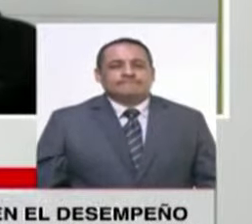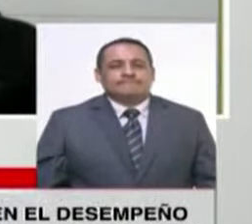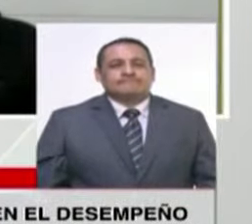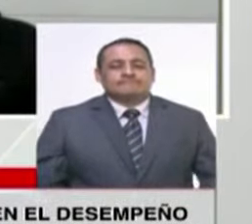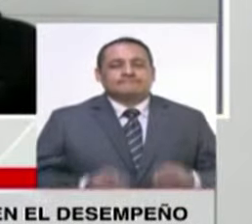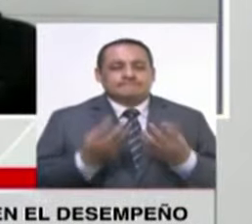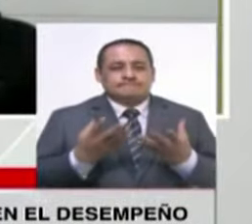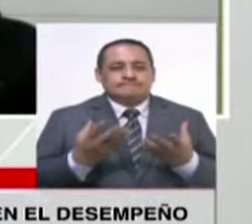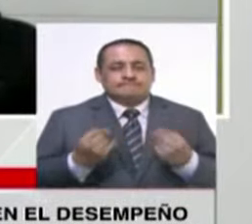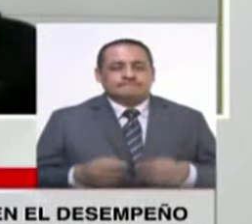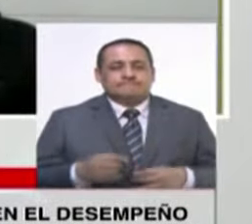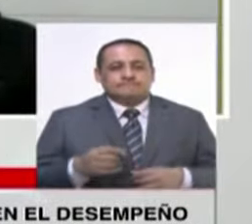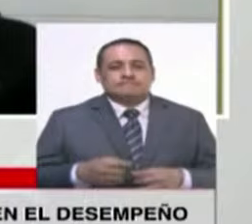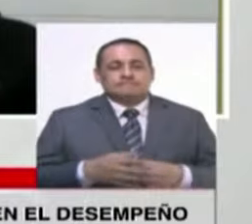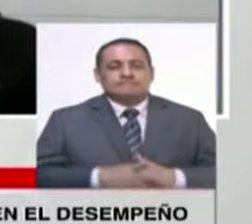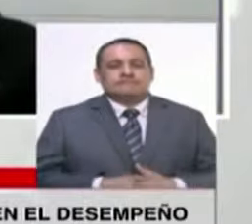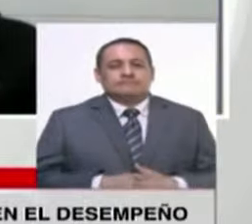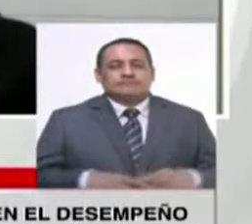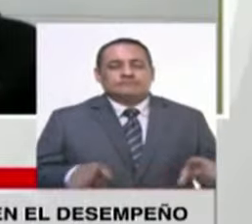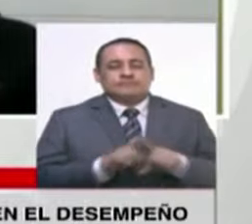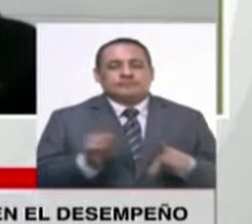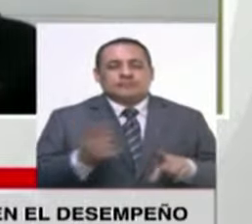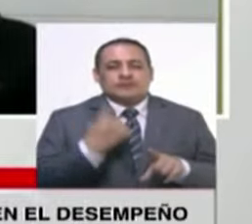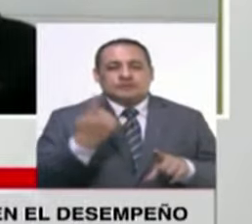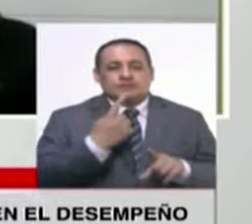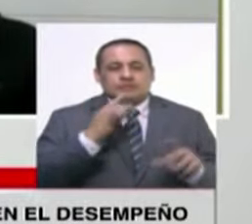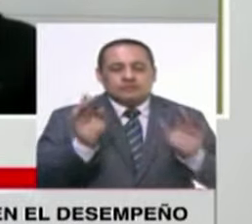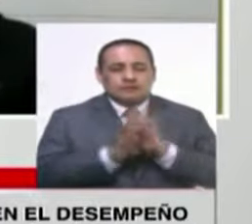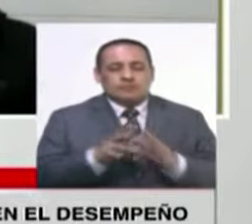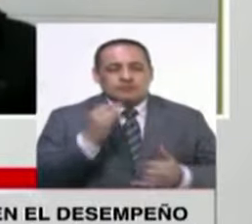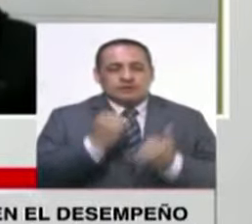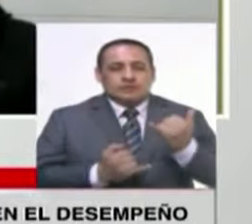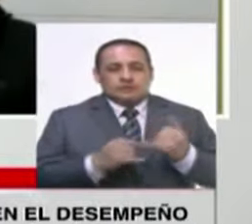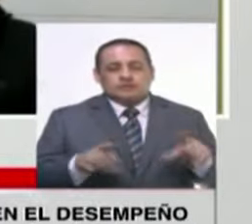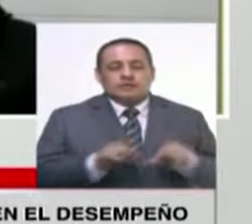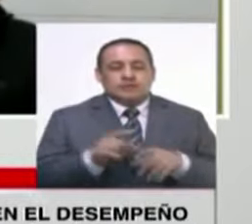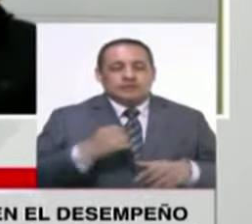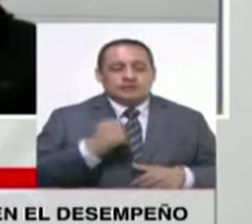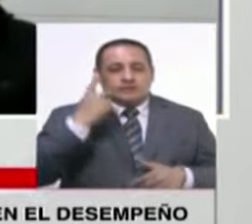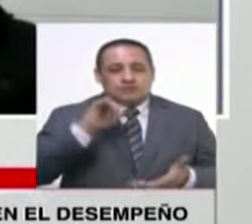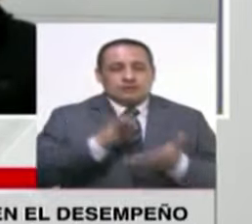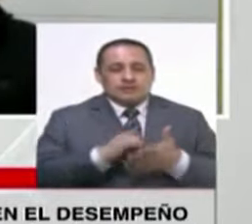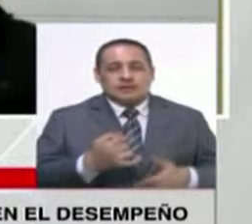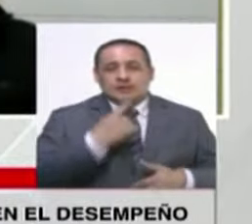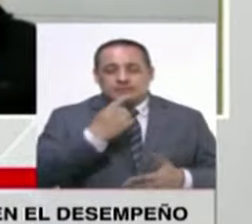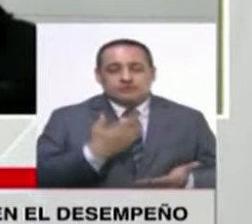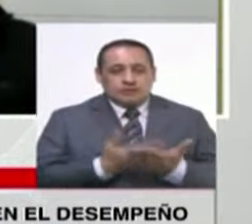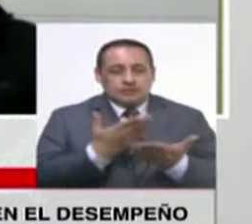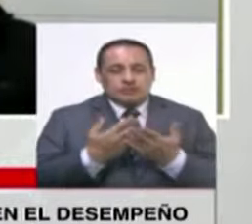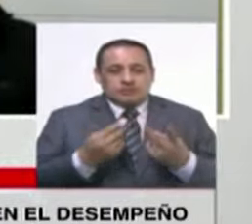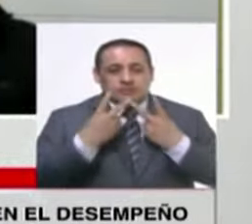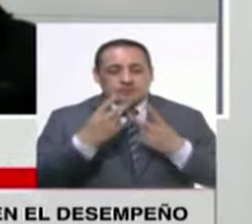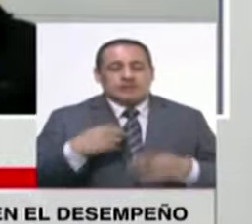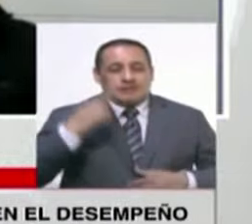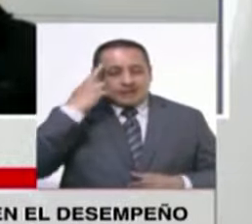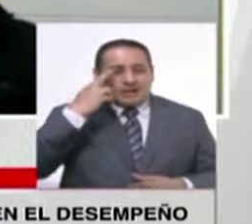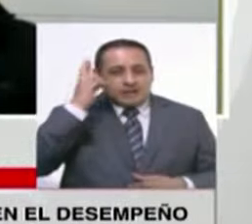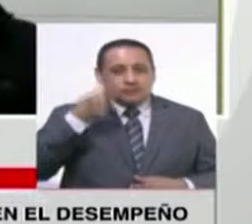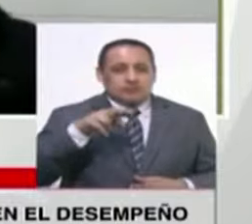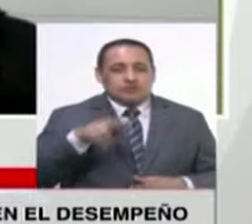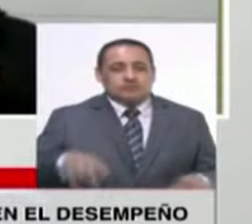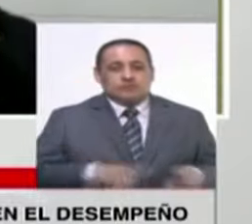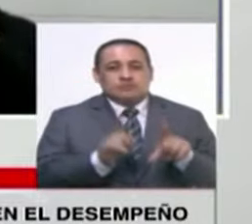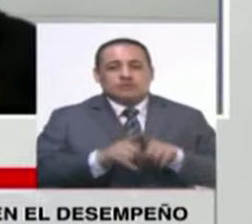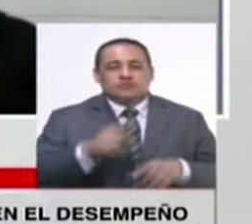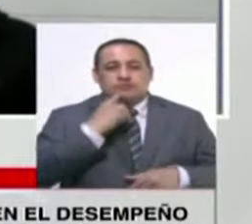Bien, señor Villaverde. Y yo solamente para terminar, entendiendo que es evidente y es lógico